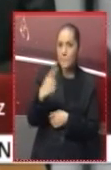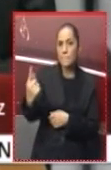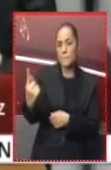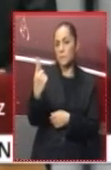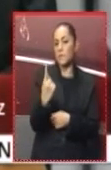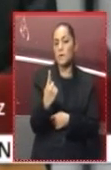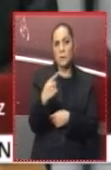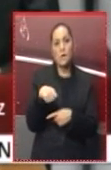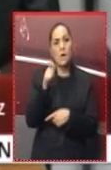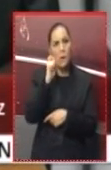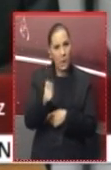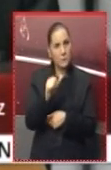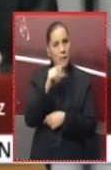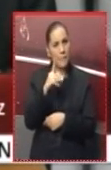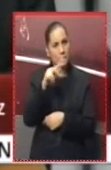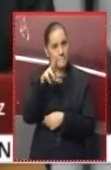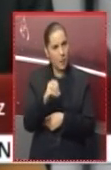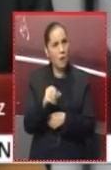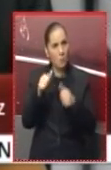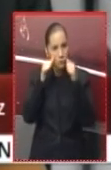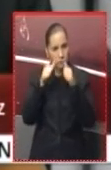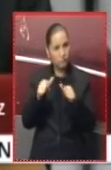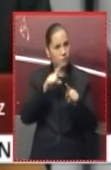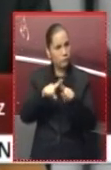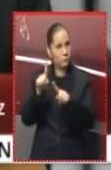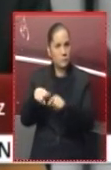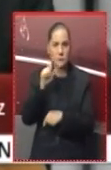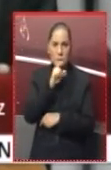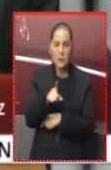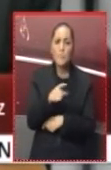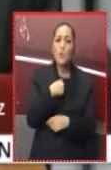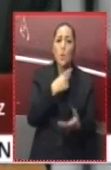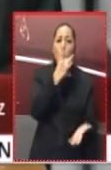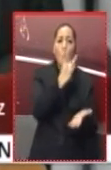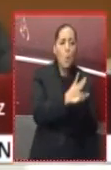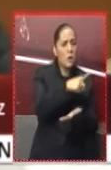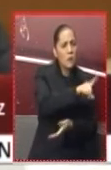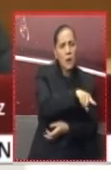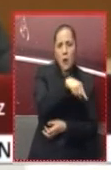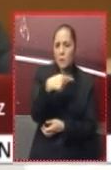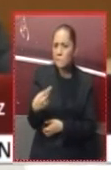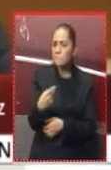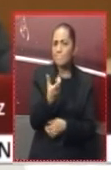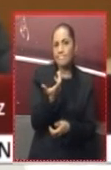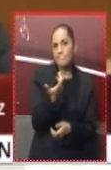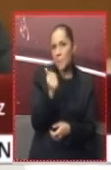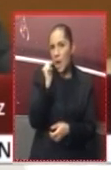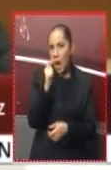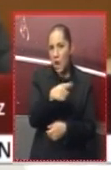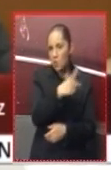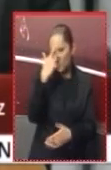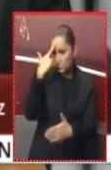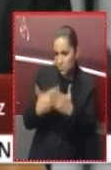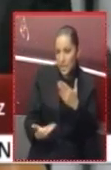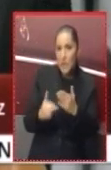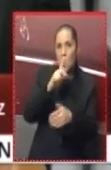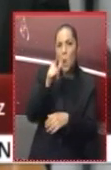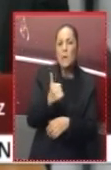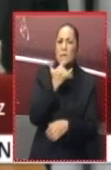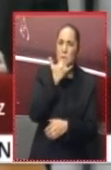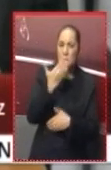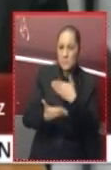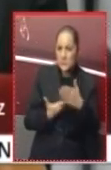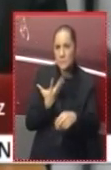el tema que tiene que ver directamente con la reparación del daño, como anteriormente se limitaba, sino que